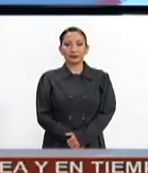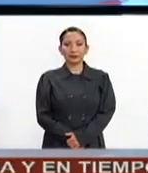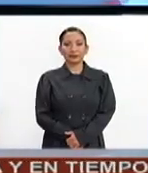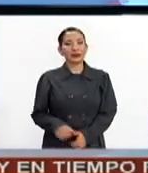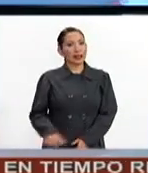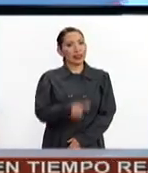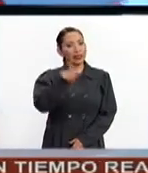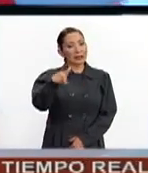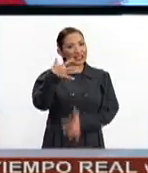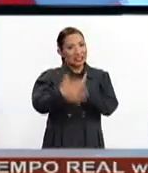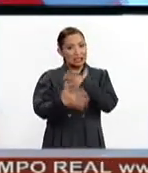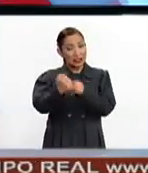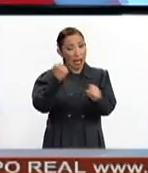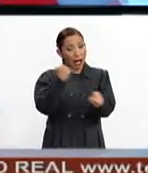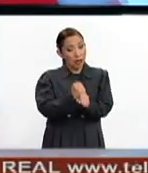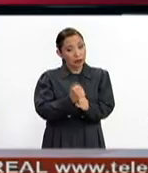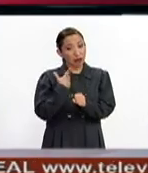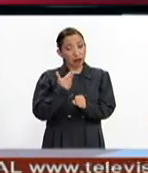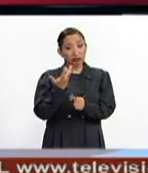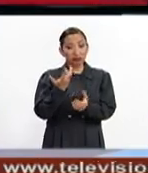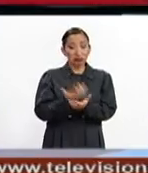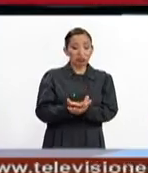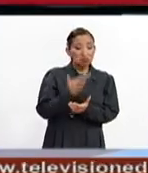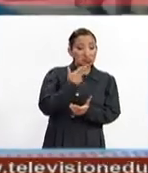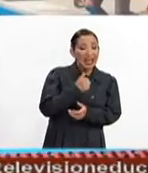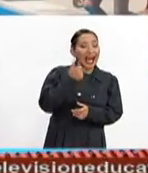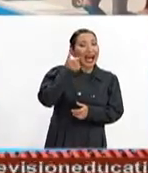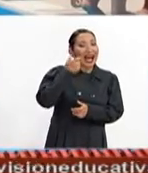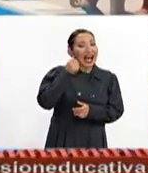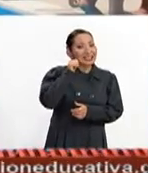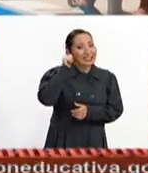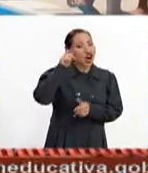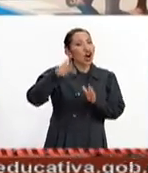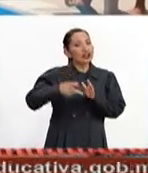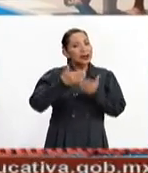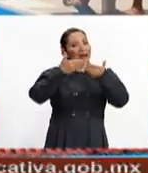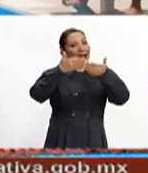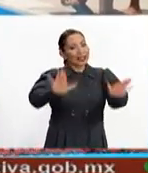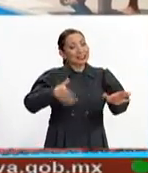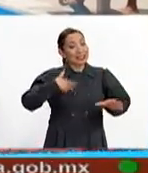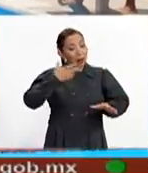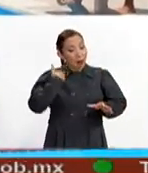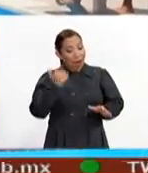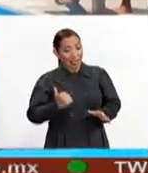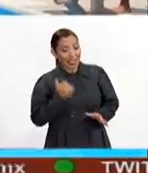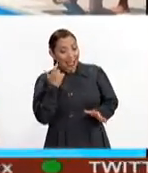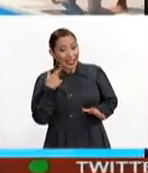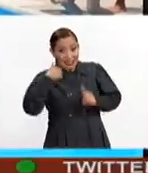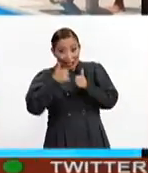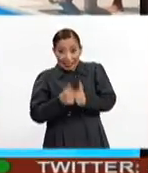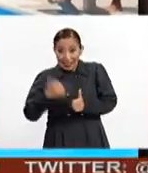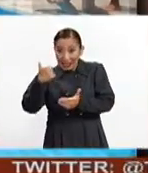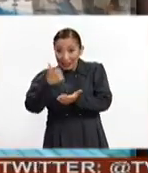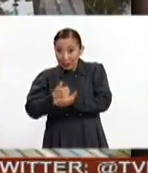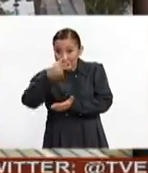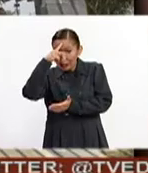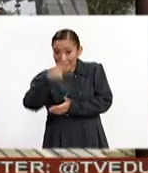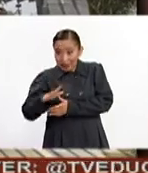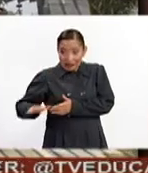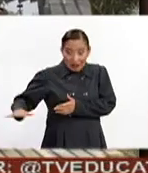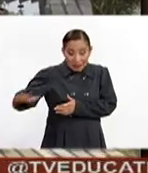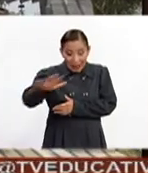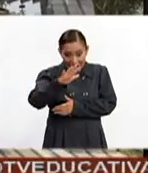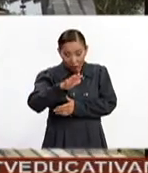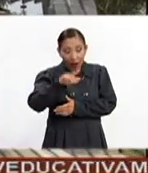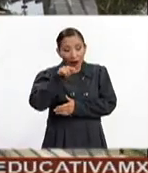Y después de 15 años sin funcionamiento, ayer fue reabierto, una gran alternativa para quienes se queden en el Distrito Federal,